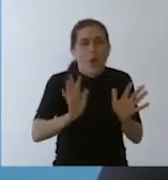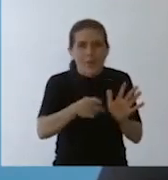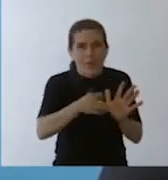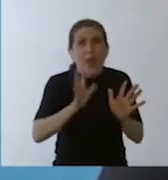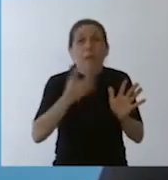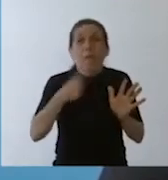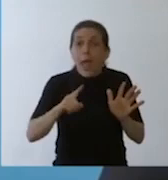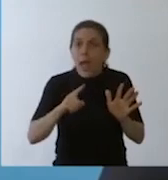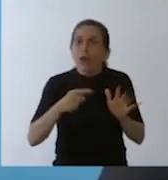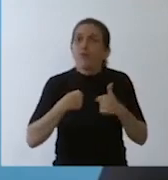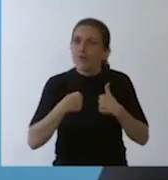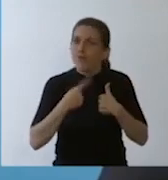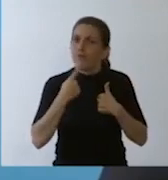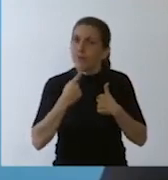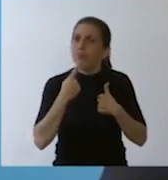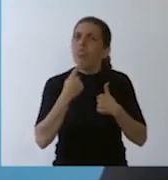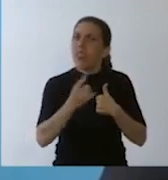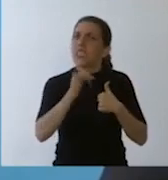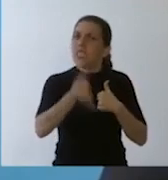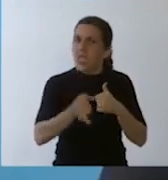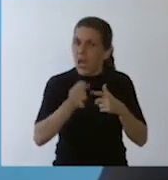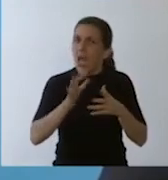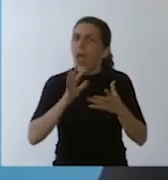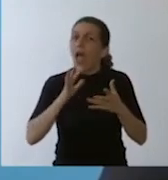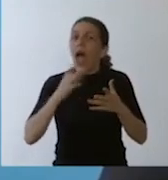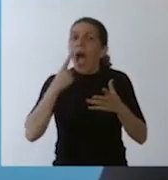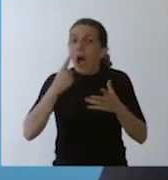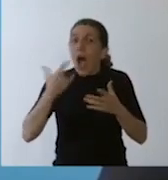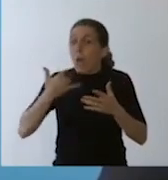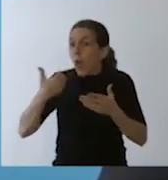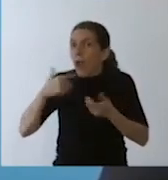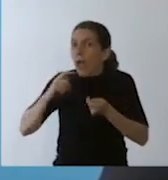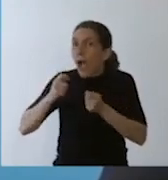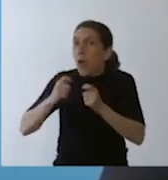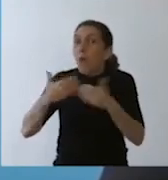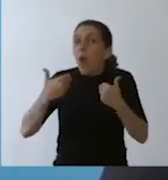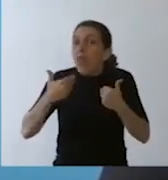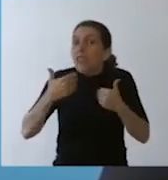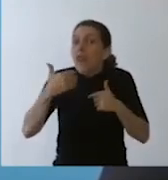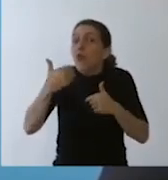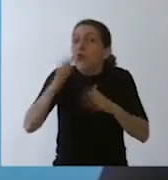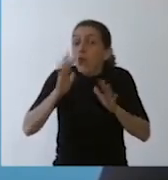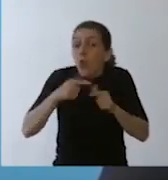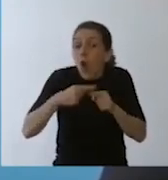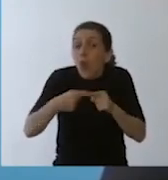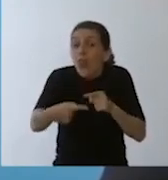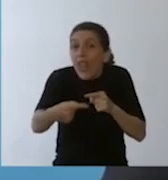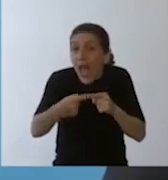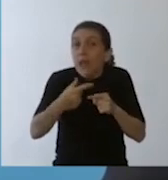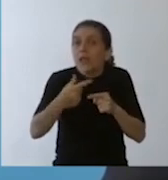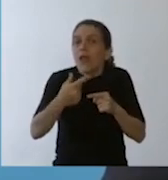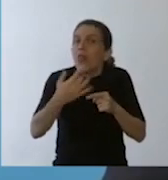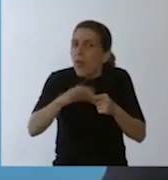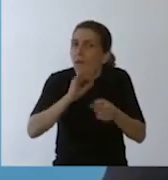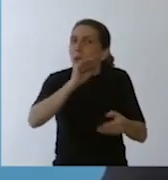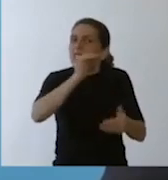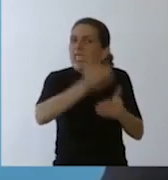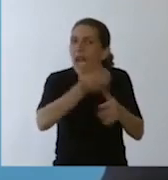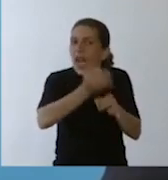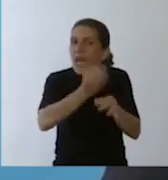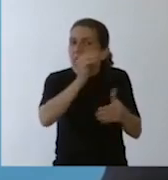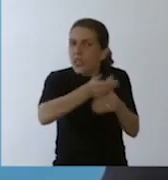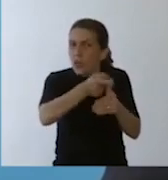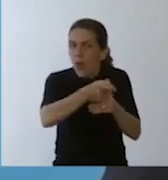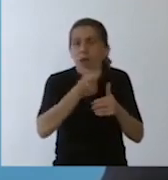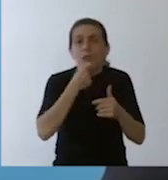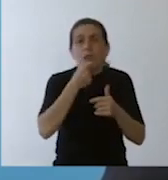reconocemos que en función de la dinámica, quizás el día de mañana sea necesario. Lo que no queremos es adelantar una medida que si la vamos a tomar